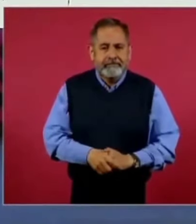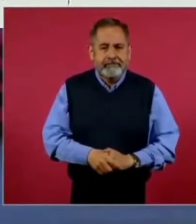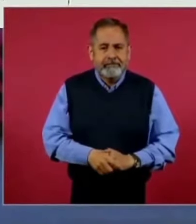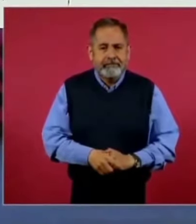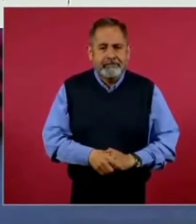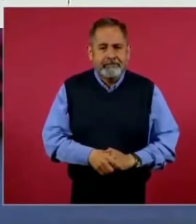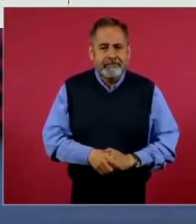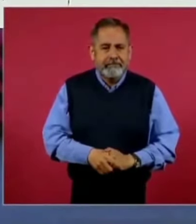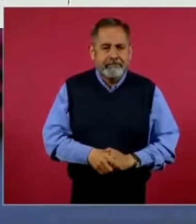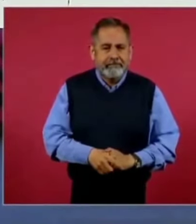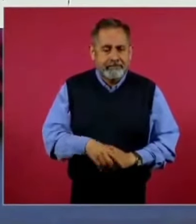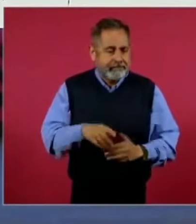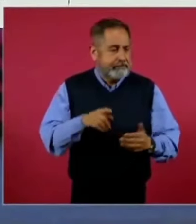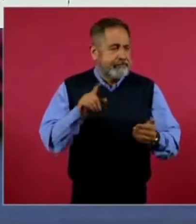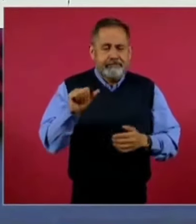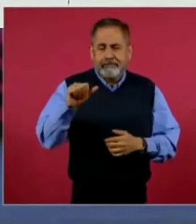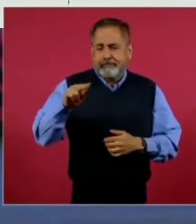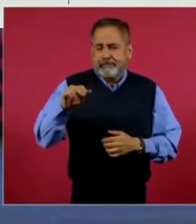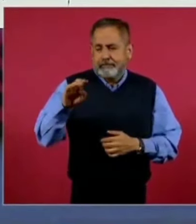Lo de Anabel,